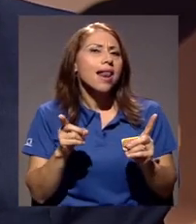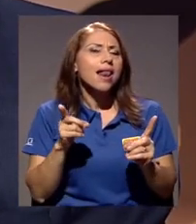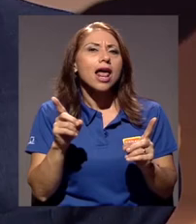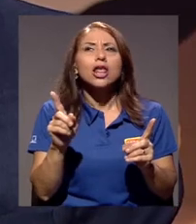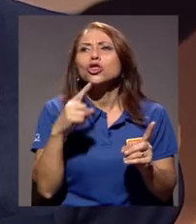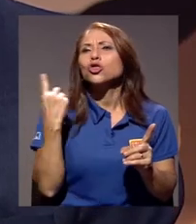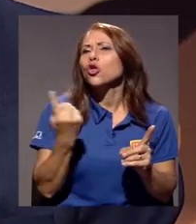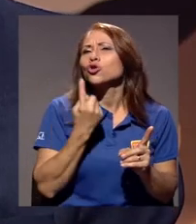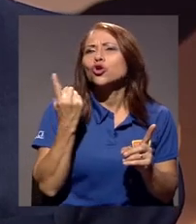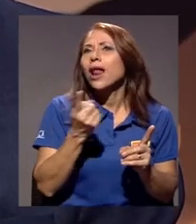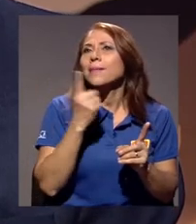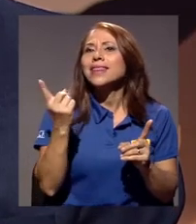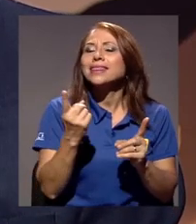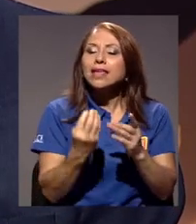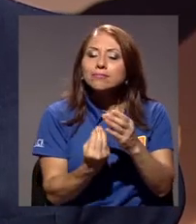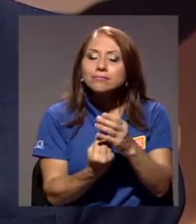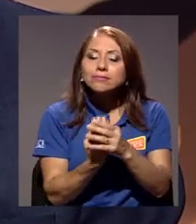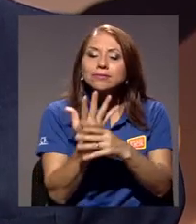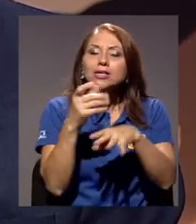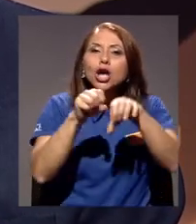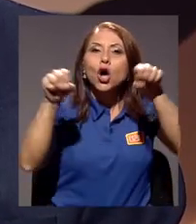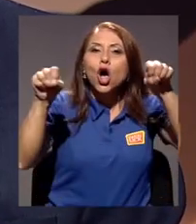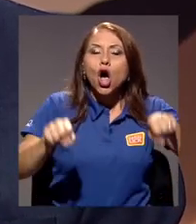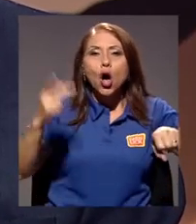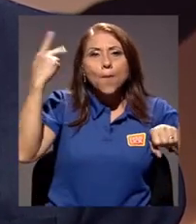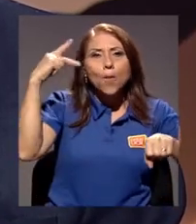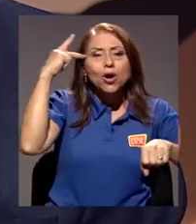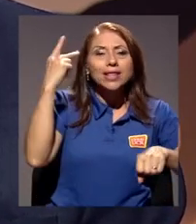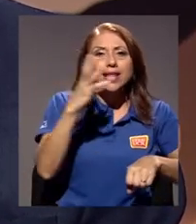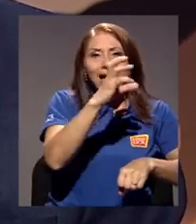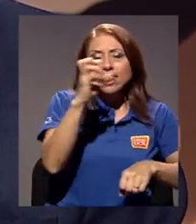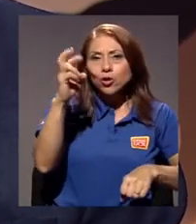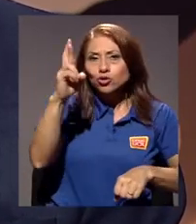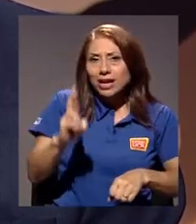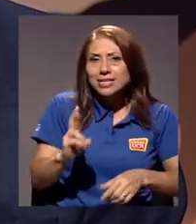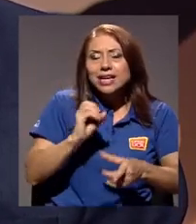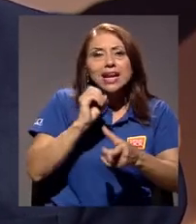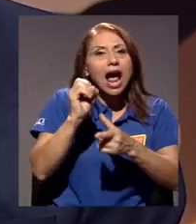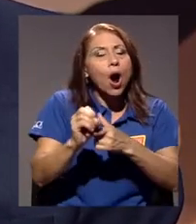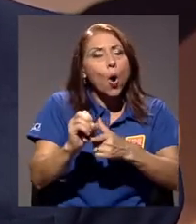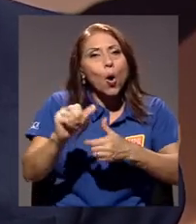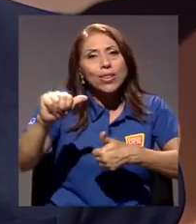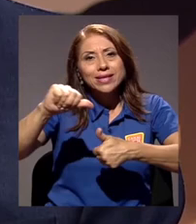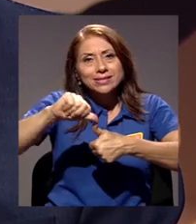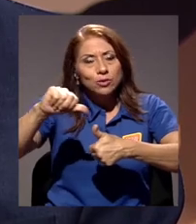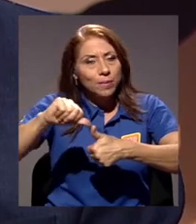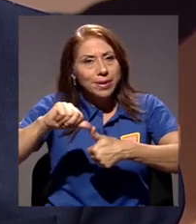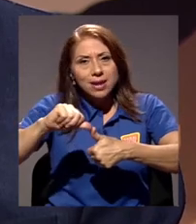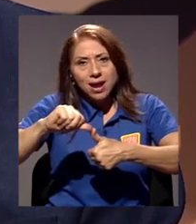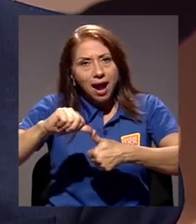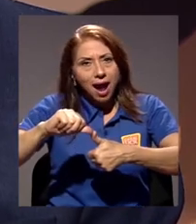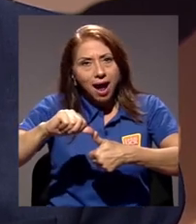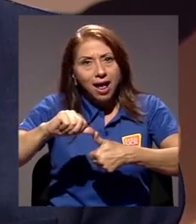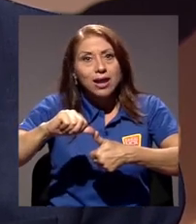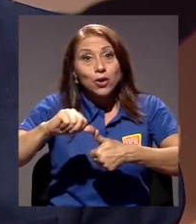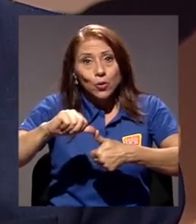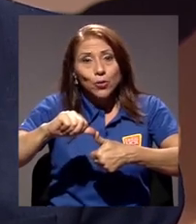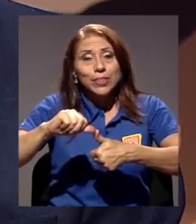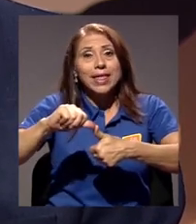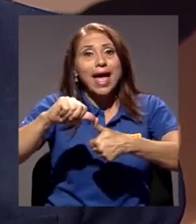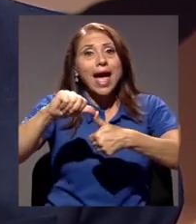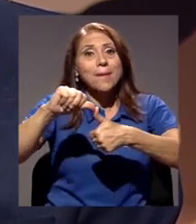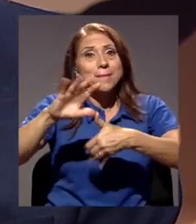configuración política de costa rica o de centroamérica de américa